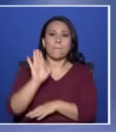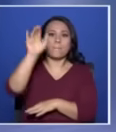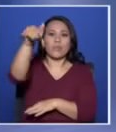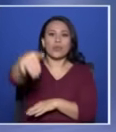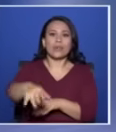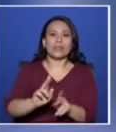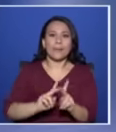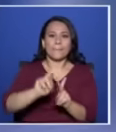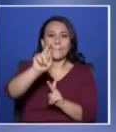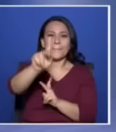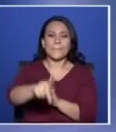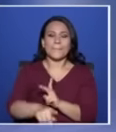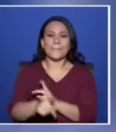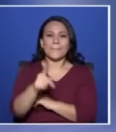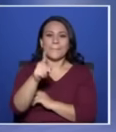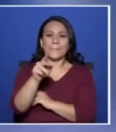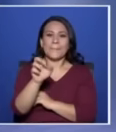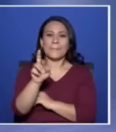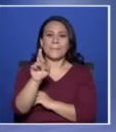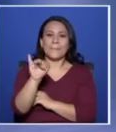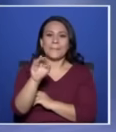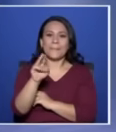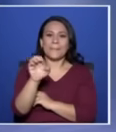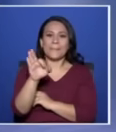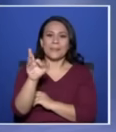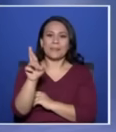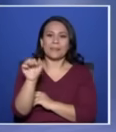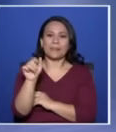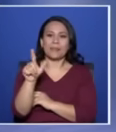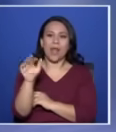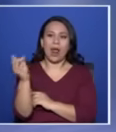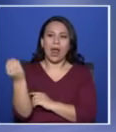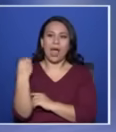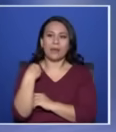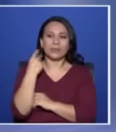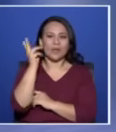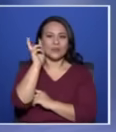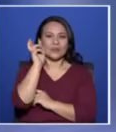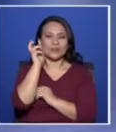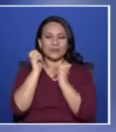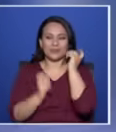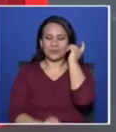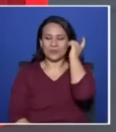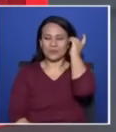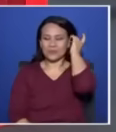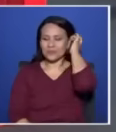perimetral. Por eso vamos a darle paso a Henry Dueñas. Henry, tú tienes los detalles, te escuchamos.